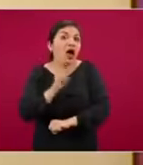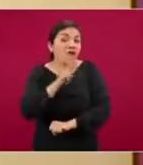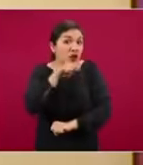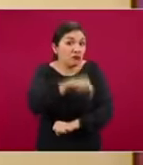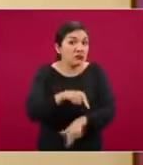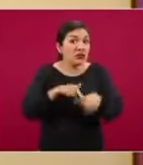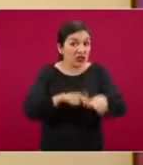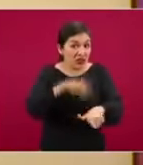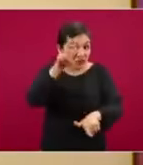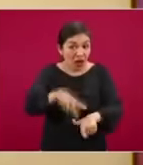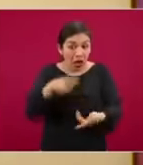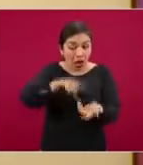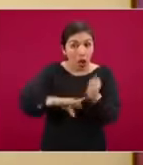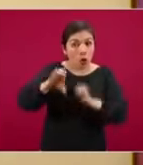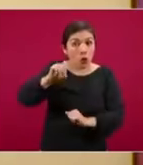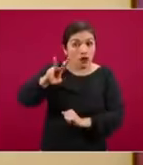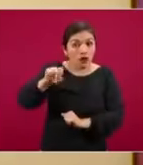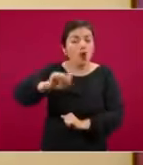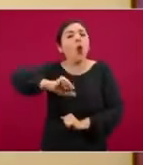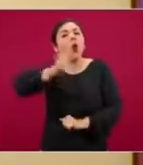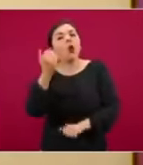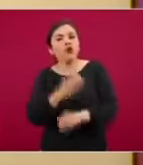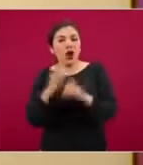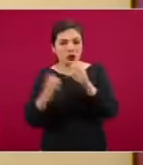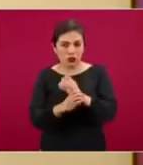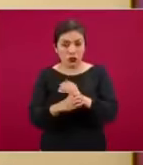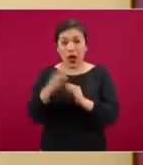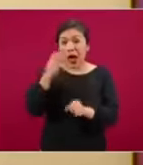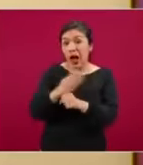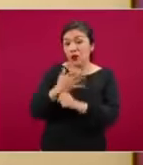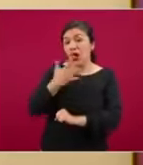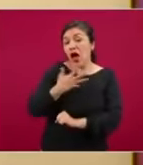si realmente es por COVID. Hasta el momento son